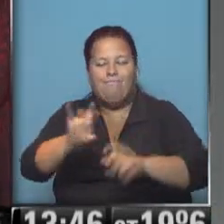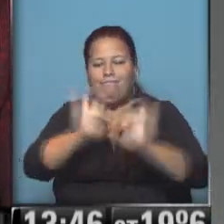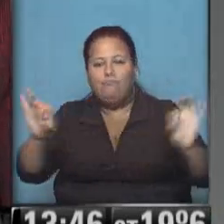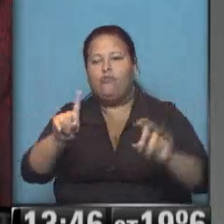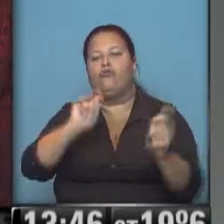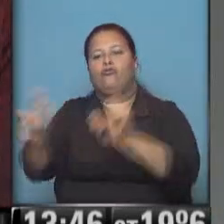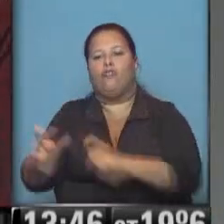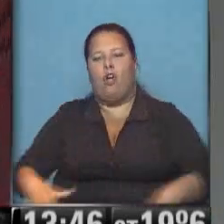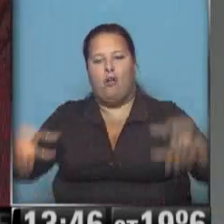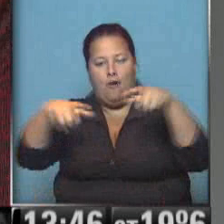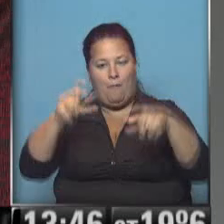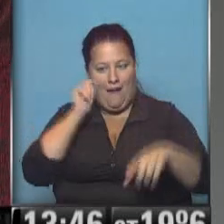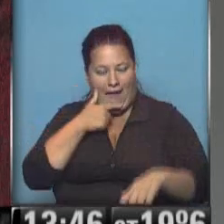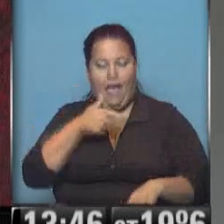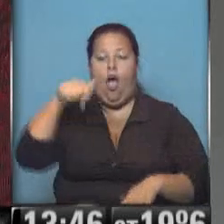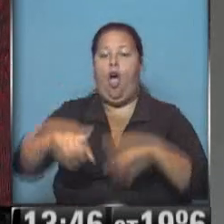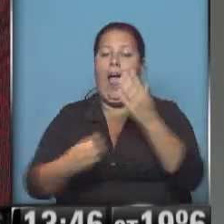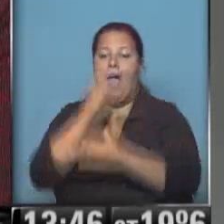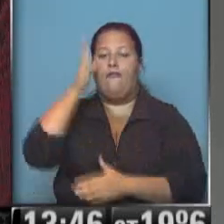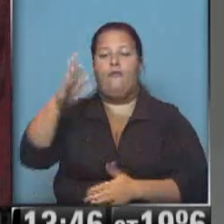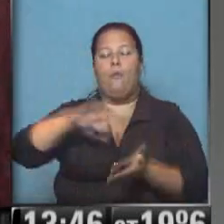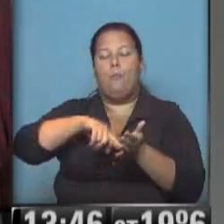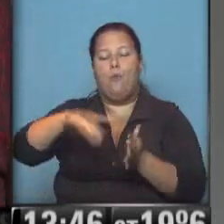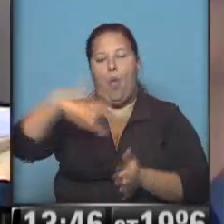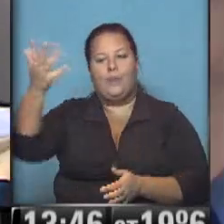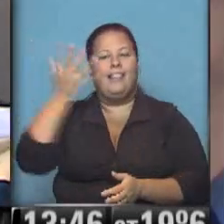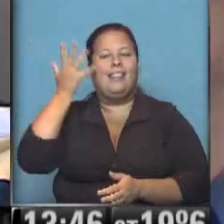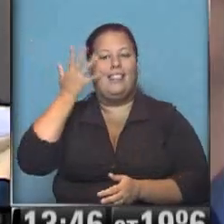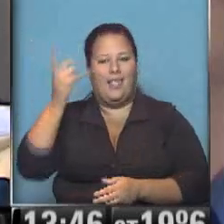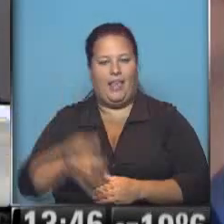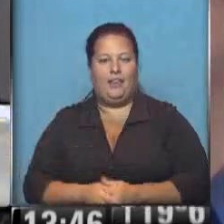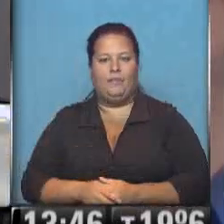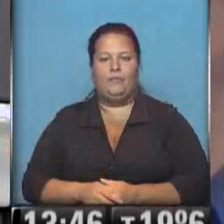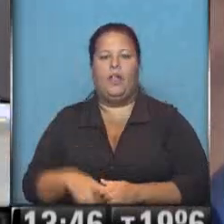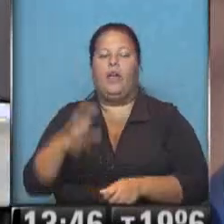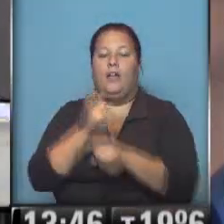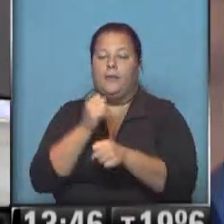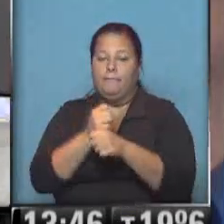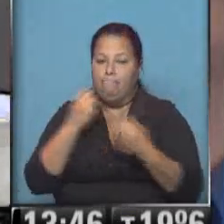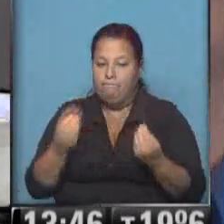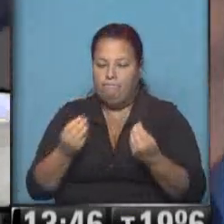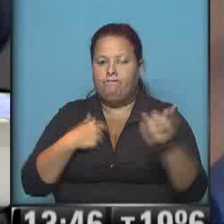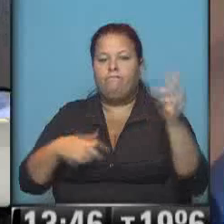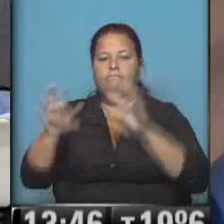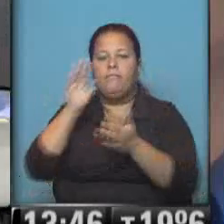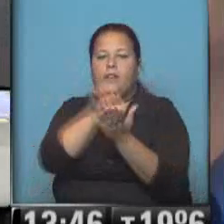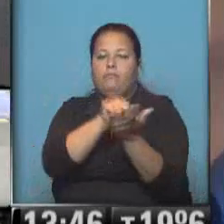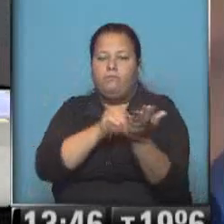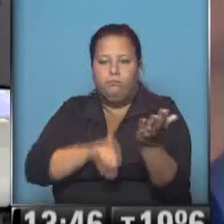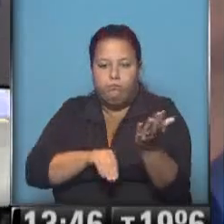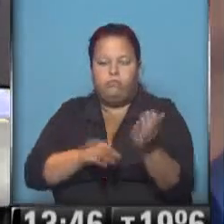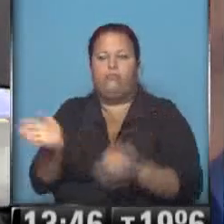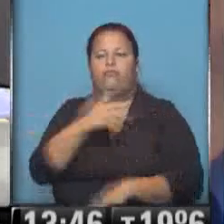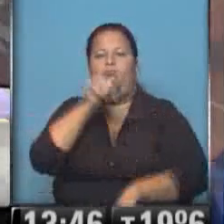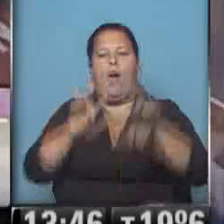consumen gas en garrafa. Esta mañana estuvimos en la provincia de Buenos Aires, en Tigre. Es un operativo en el que estamos inscribiendo a